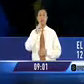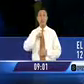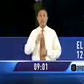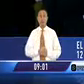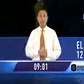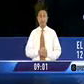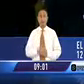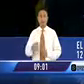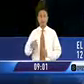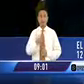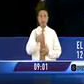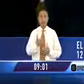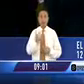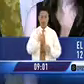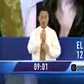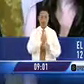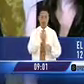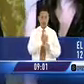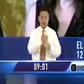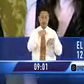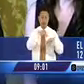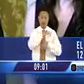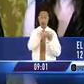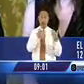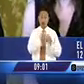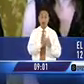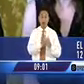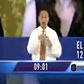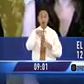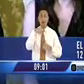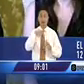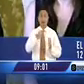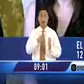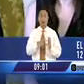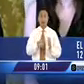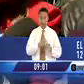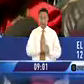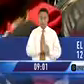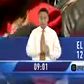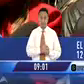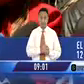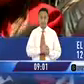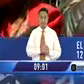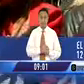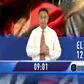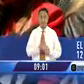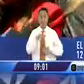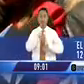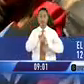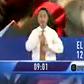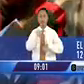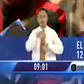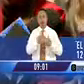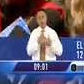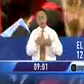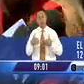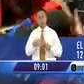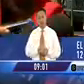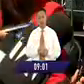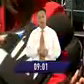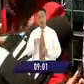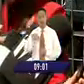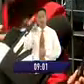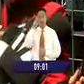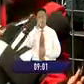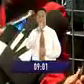se encuentran trabajando para ponerse al tanto de la realidad de sus ministerios. Va a tomar su tiempo, es una cartera